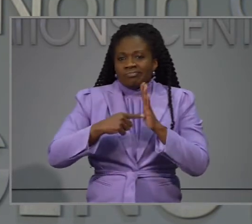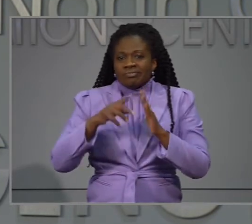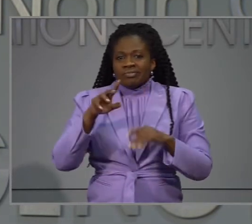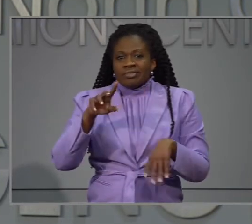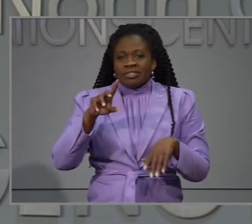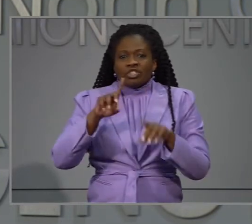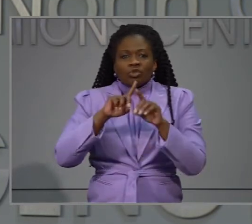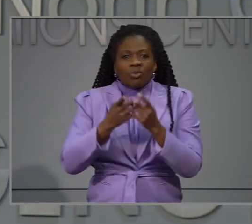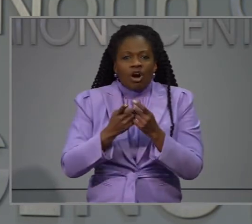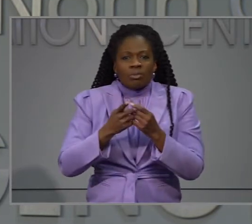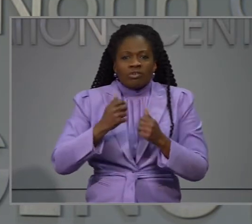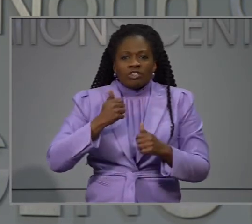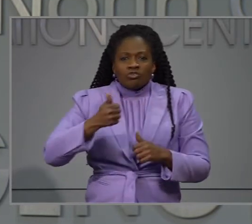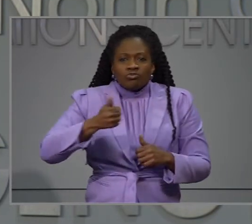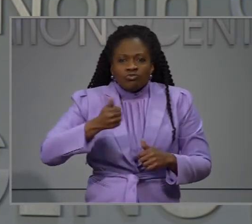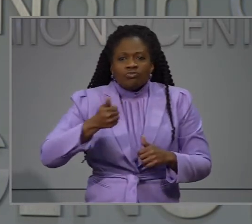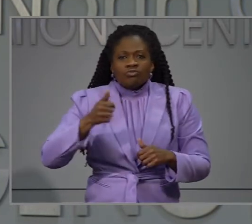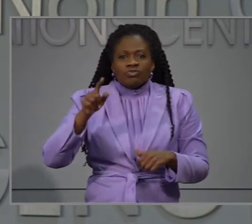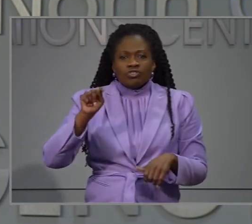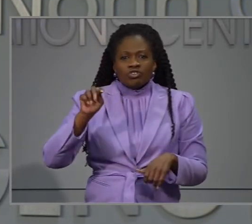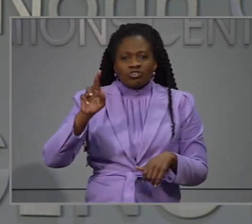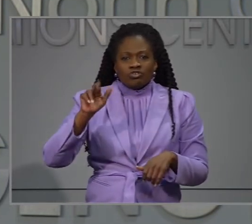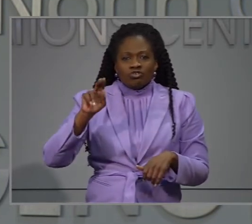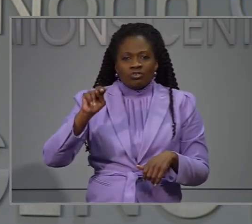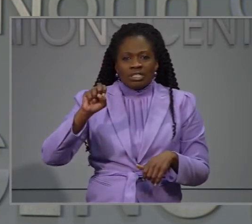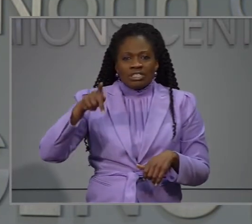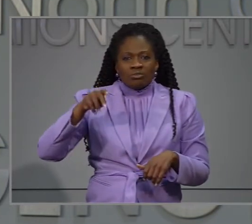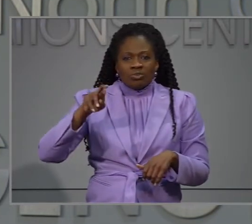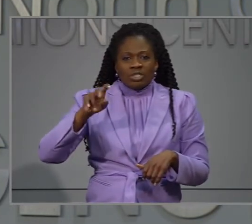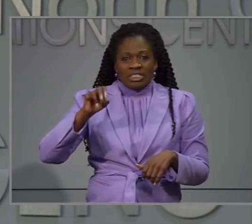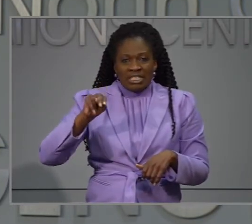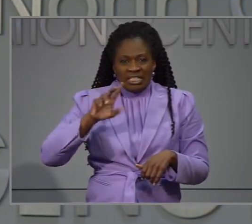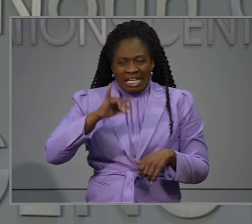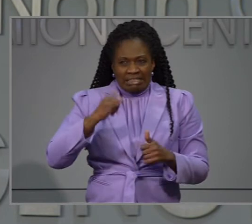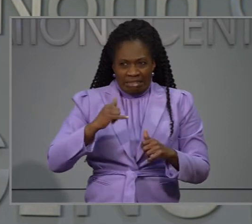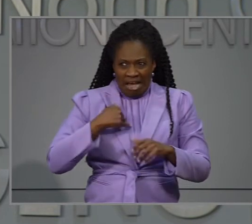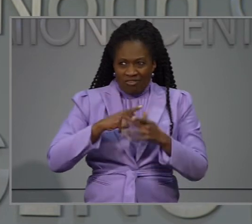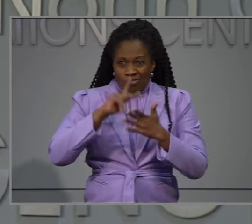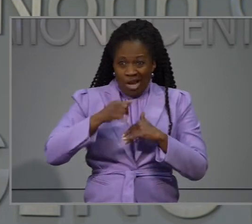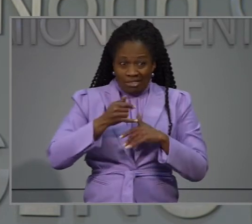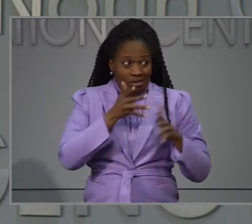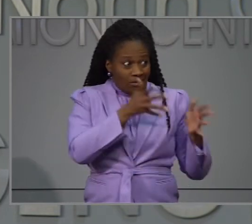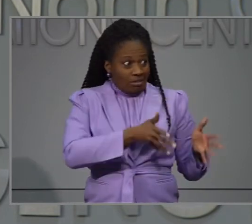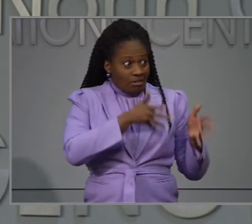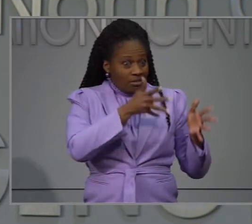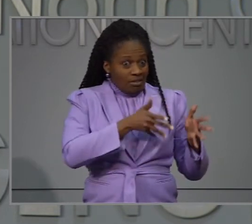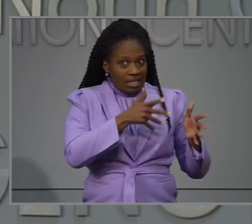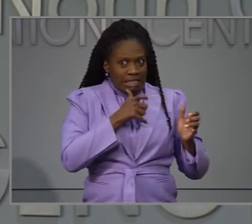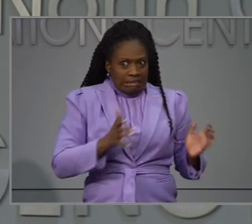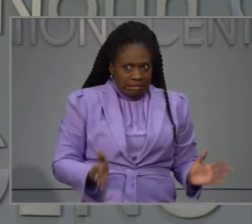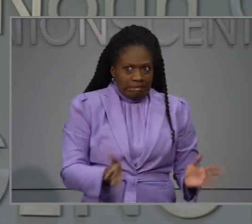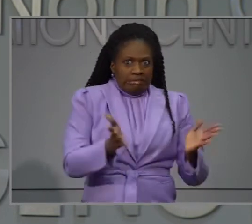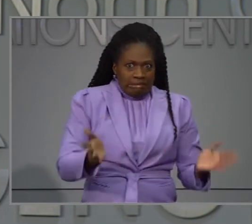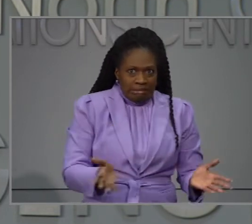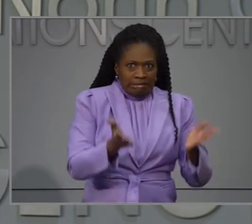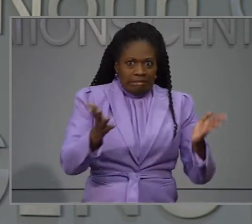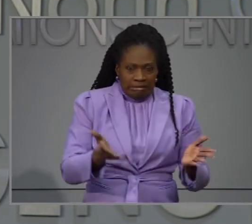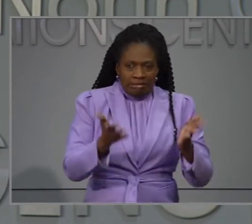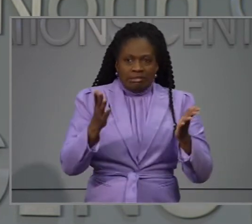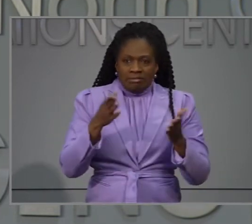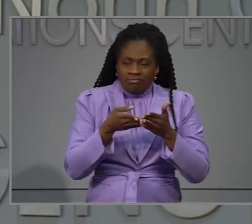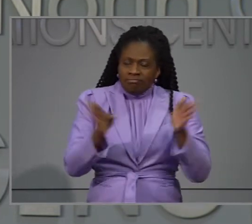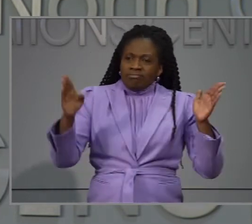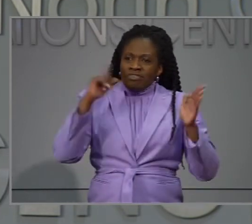porque nosotros sabemos que el departamento de transporte tiene varios proyectos que necesitan que se hagan y esto va a ayudar